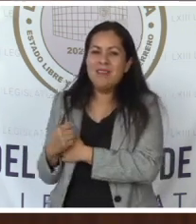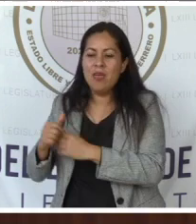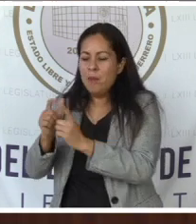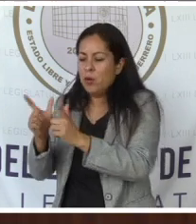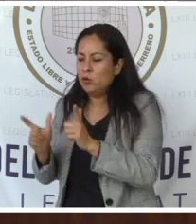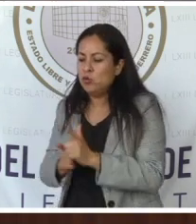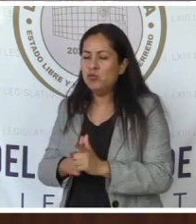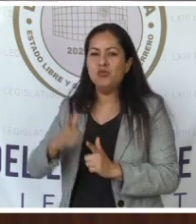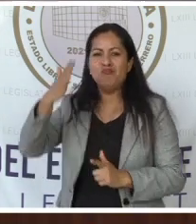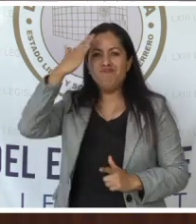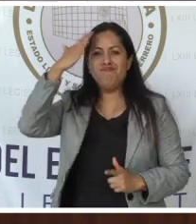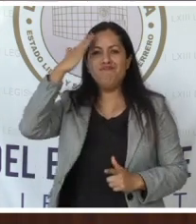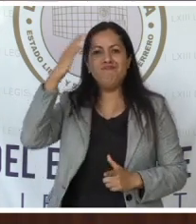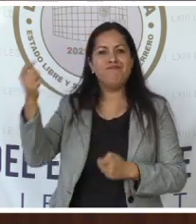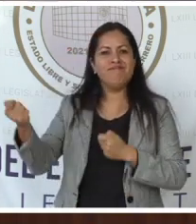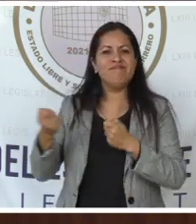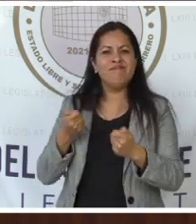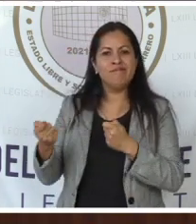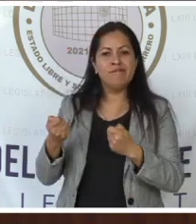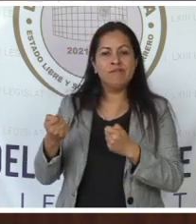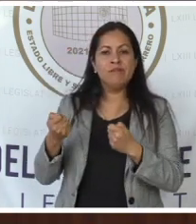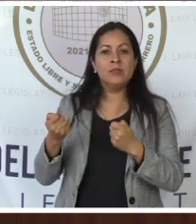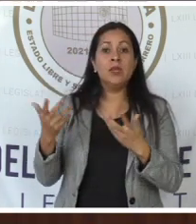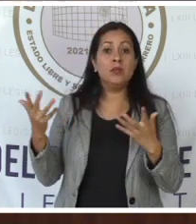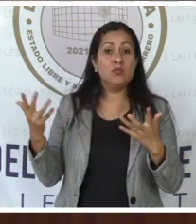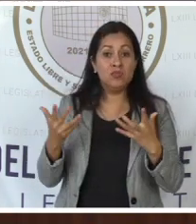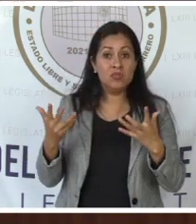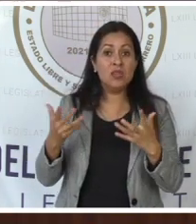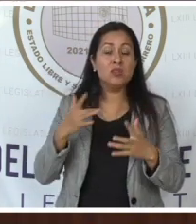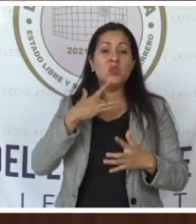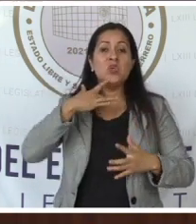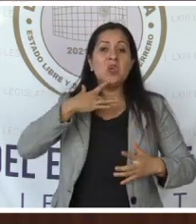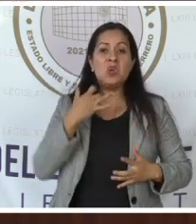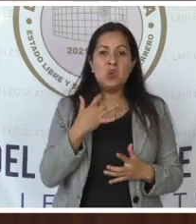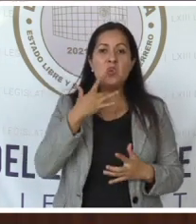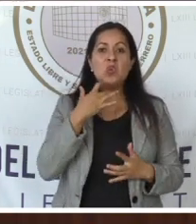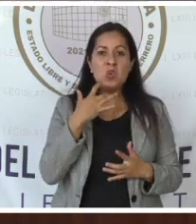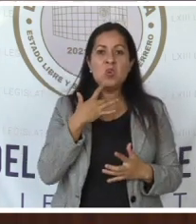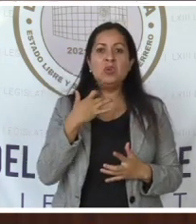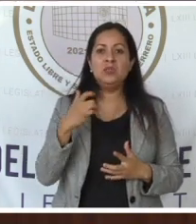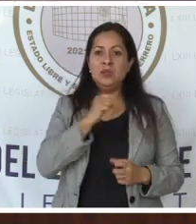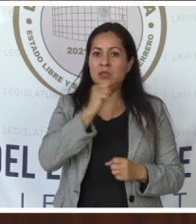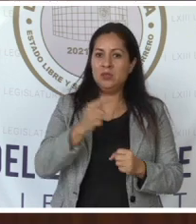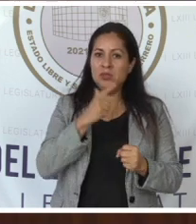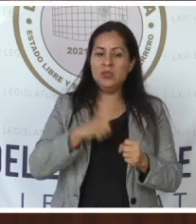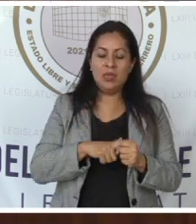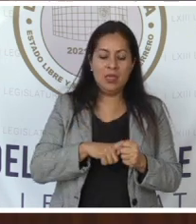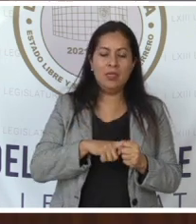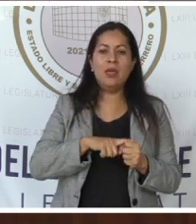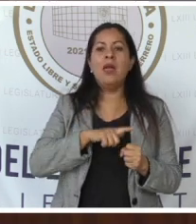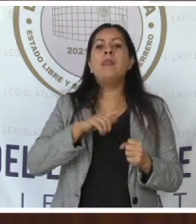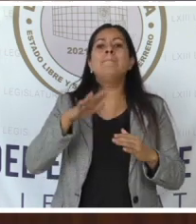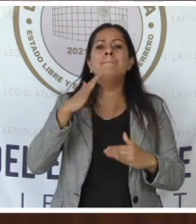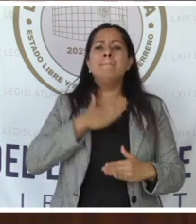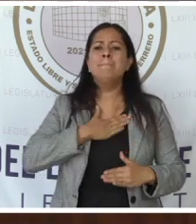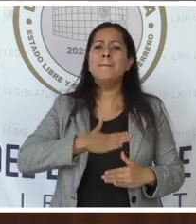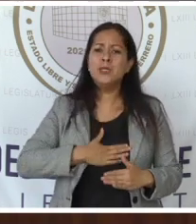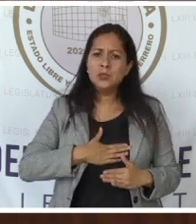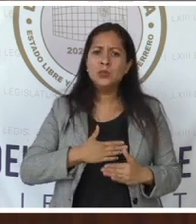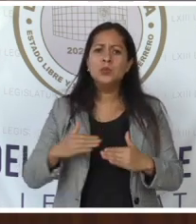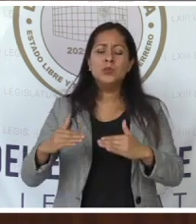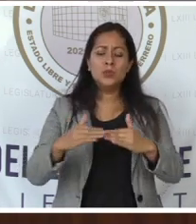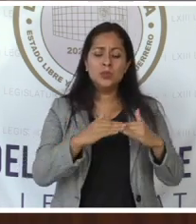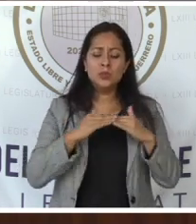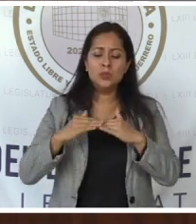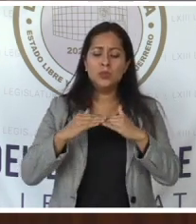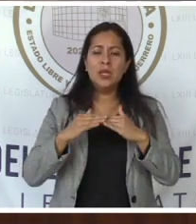poder dominantes, que nos han orillado a una constante lucha por una sociedad más justa, en la que se garantice una